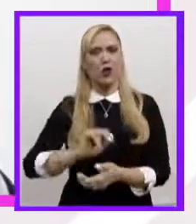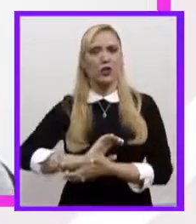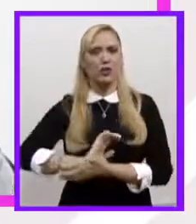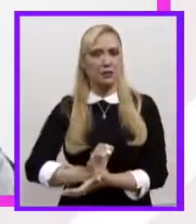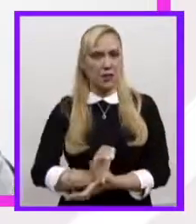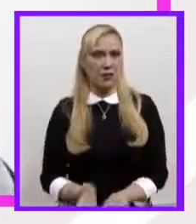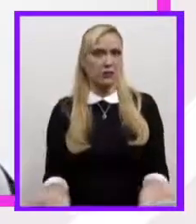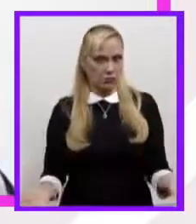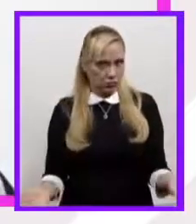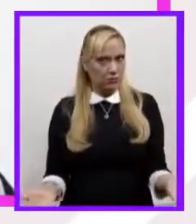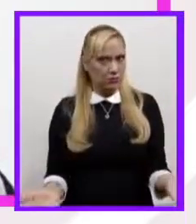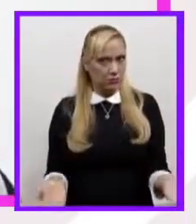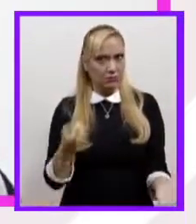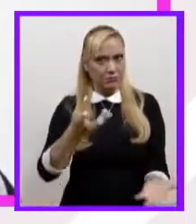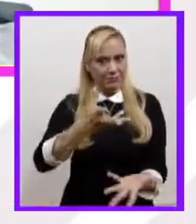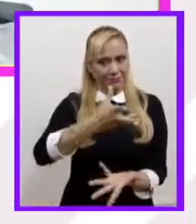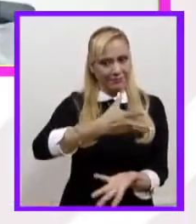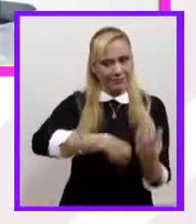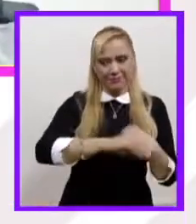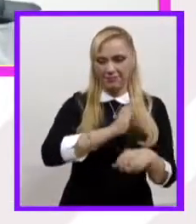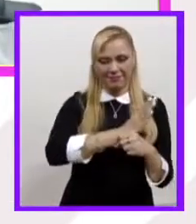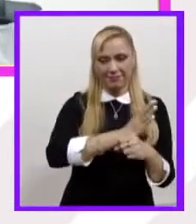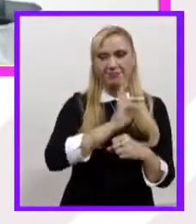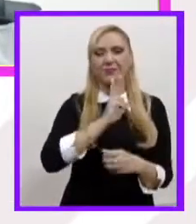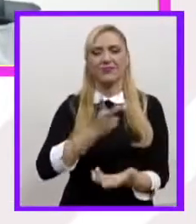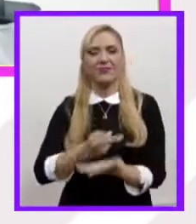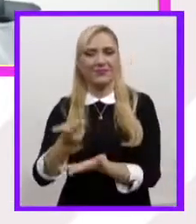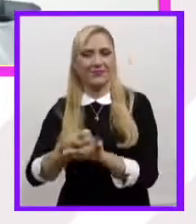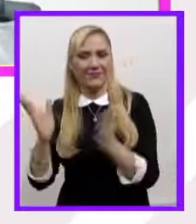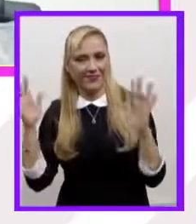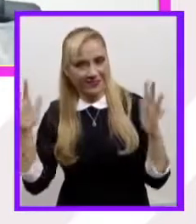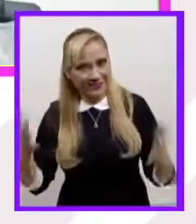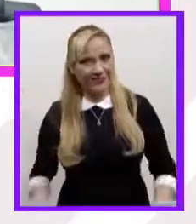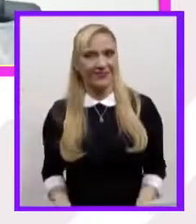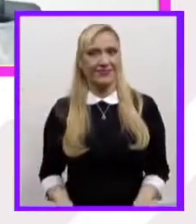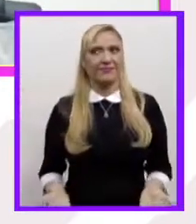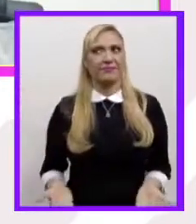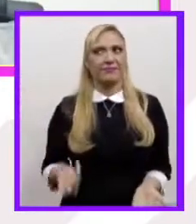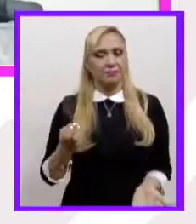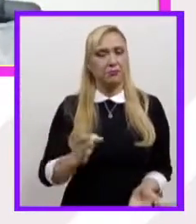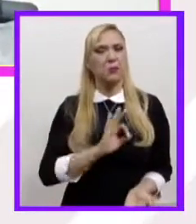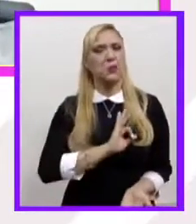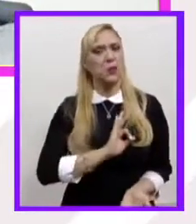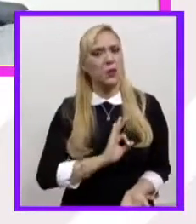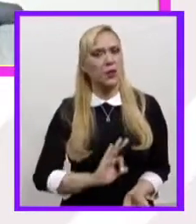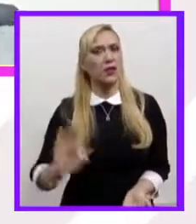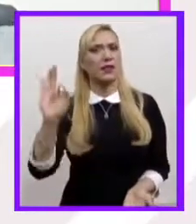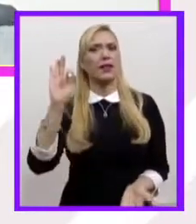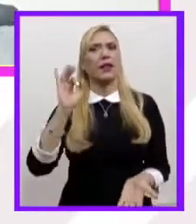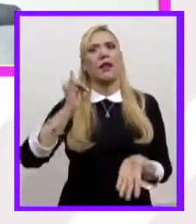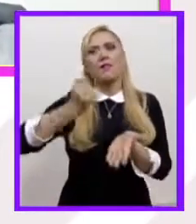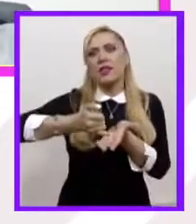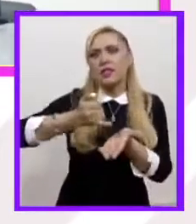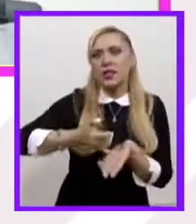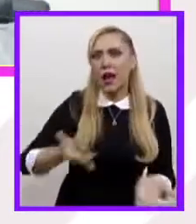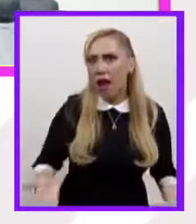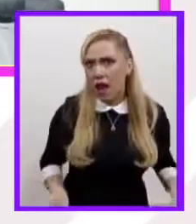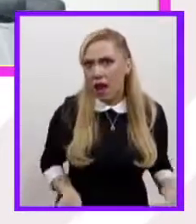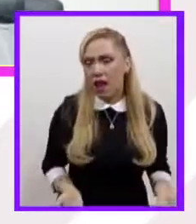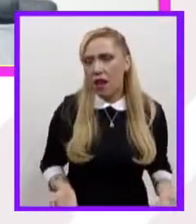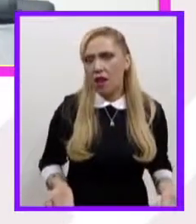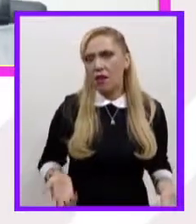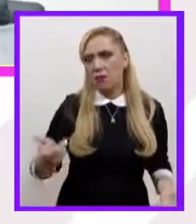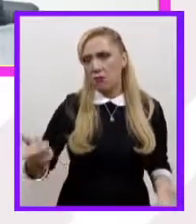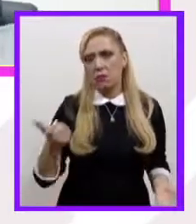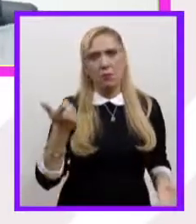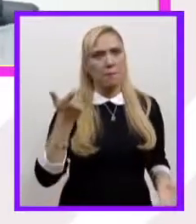discriminación. Ese será otro paquete de iniciativas en otro momento, y que tal vez pueda ser hasta en materia fiscal. Las